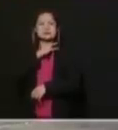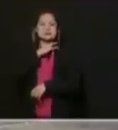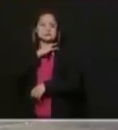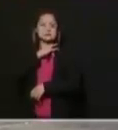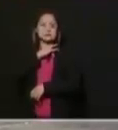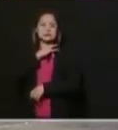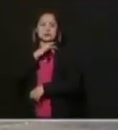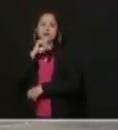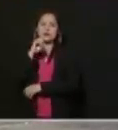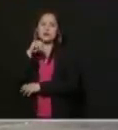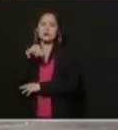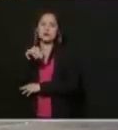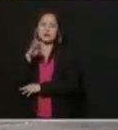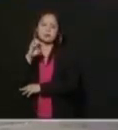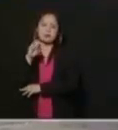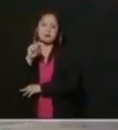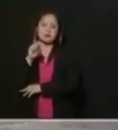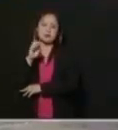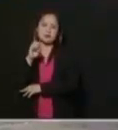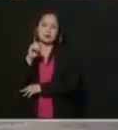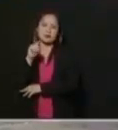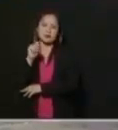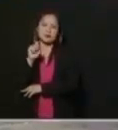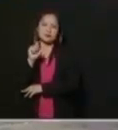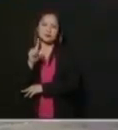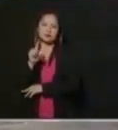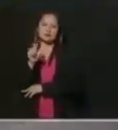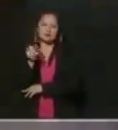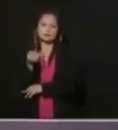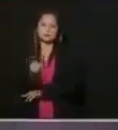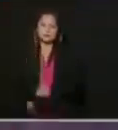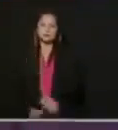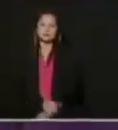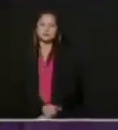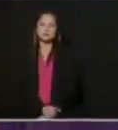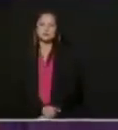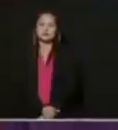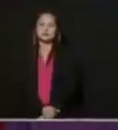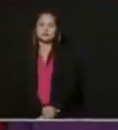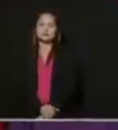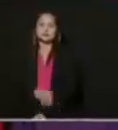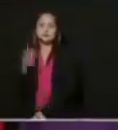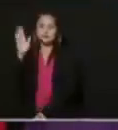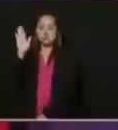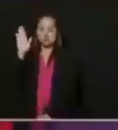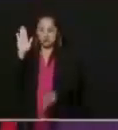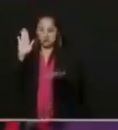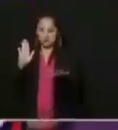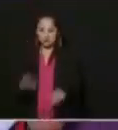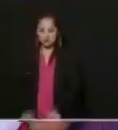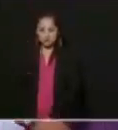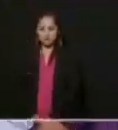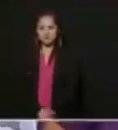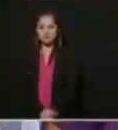Oh, Meteor, que así sea. Que así sea. Bajamos las manos y con una reverencia.